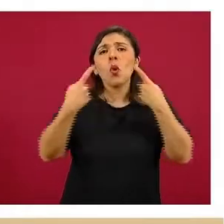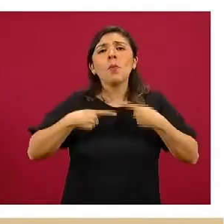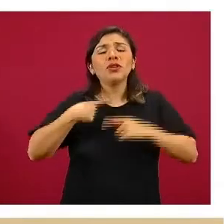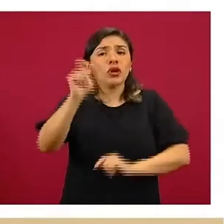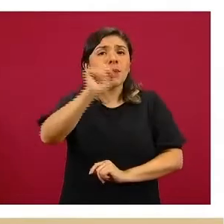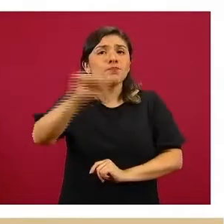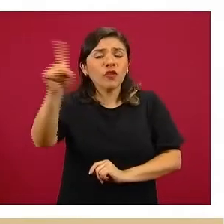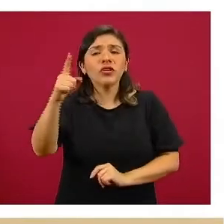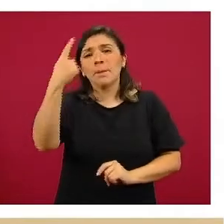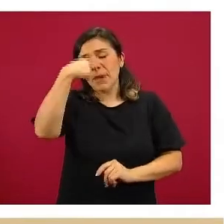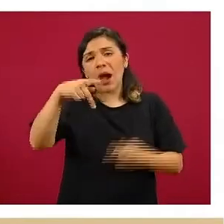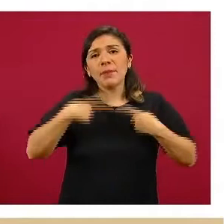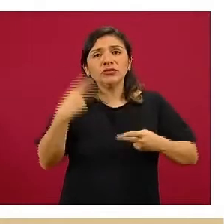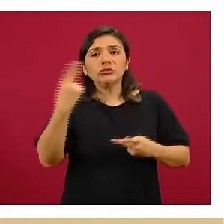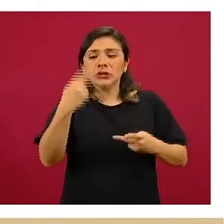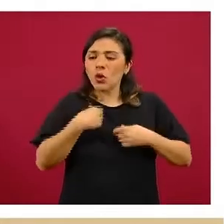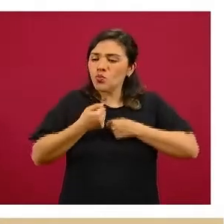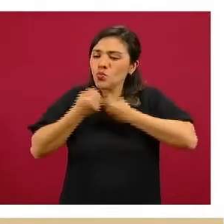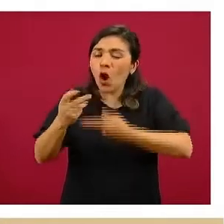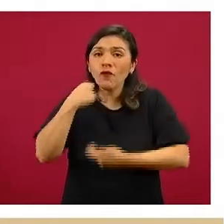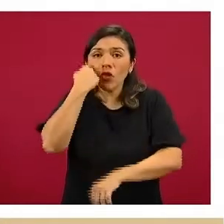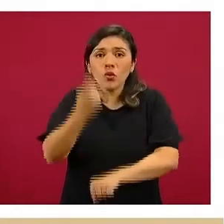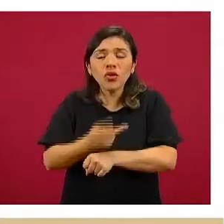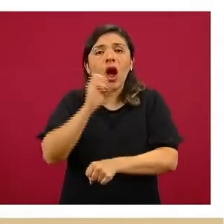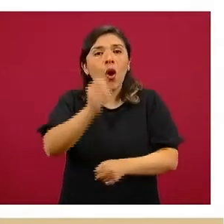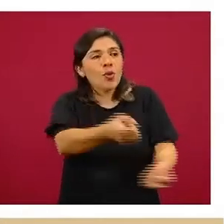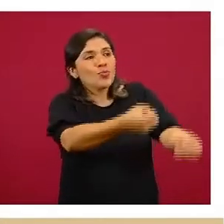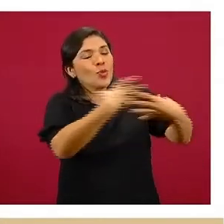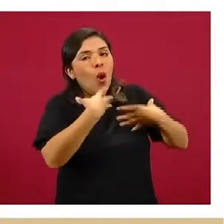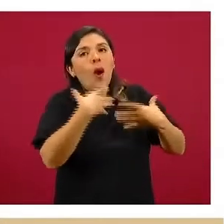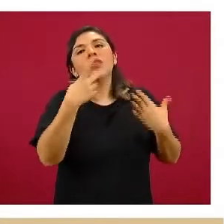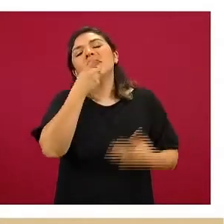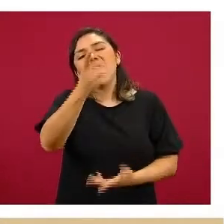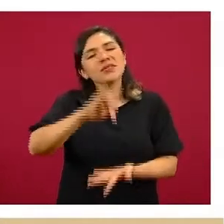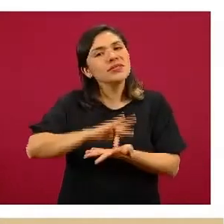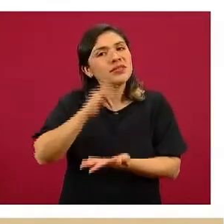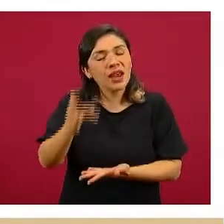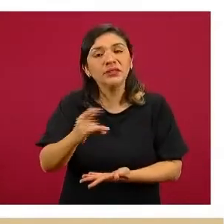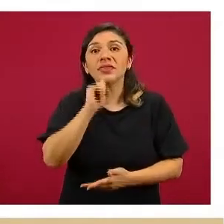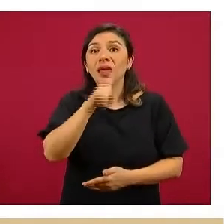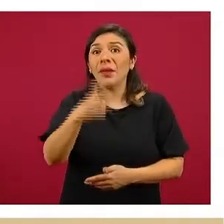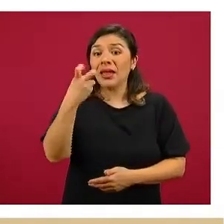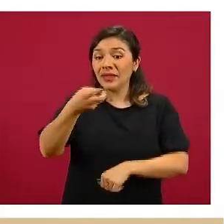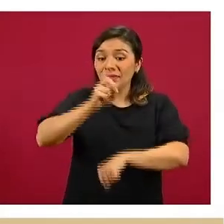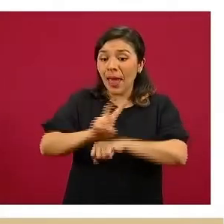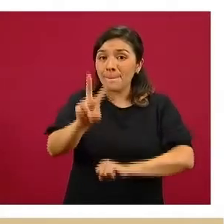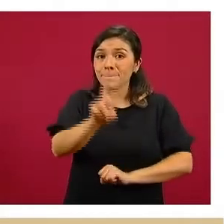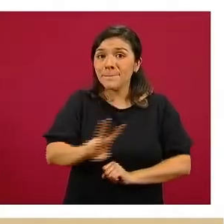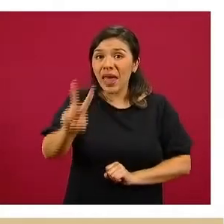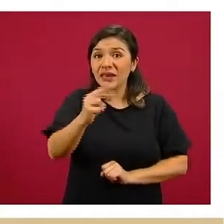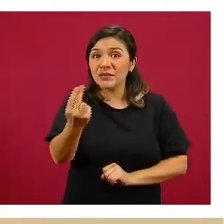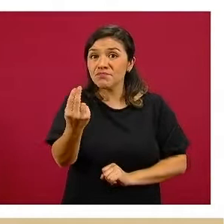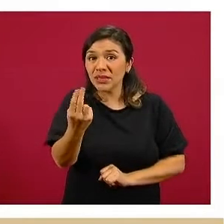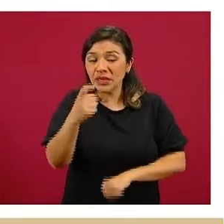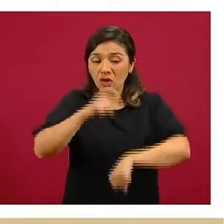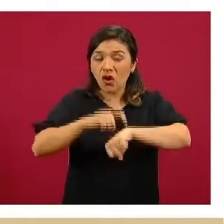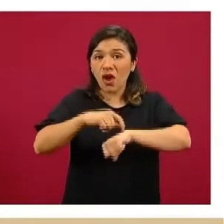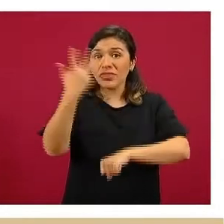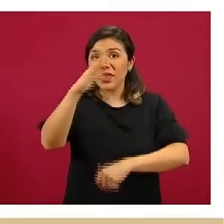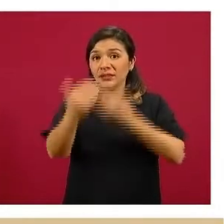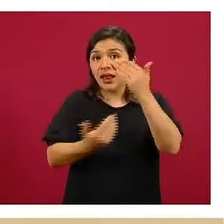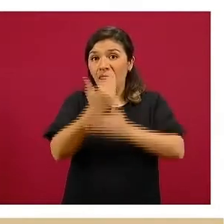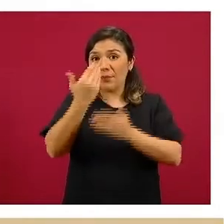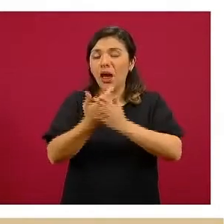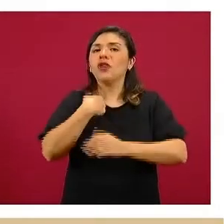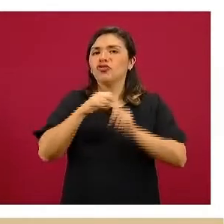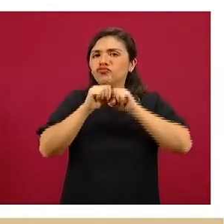de donadores, de receptores que agradecen la donación de órganos. Y en particular, este viernes 25 a las 10 de la mañana vamos